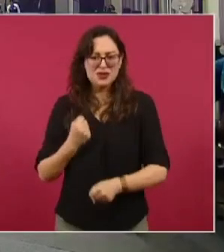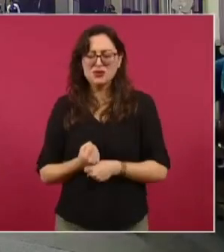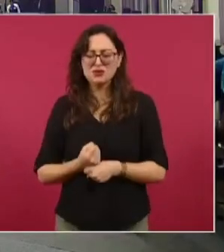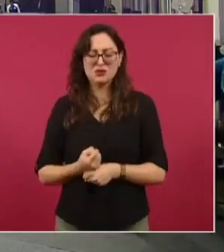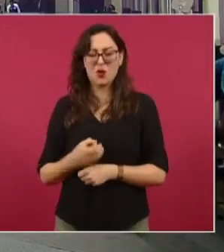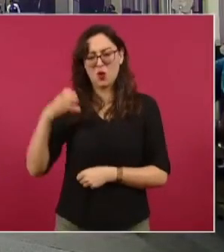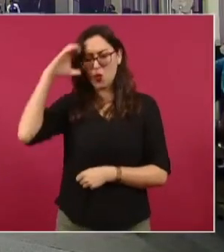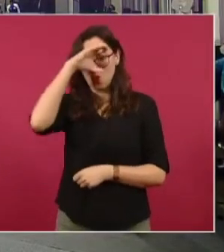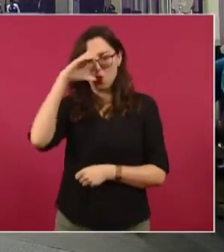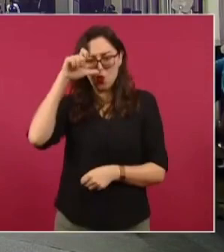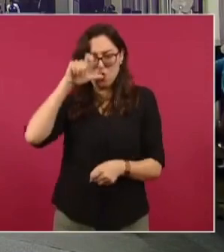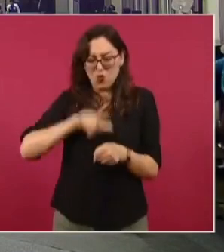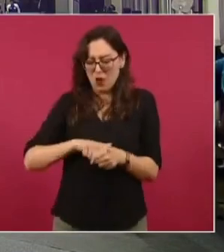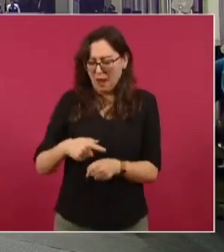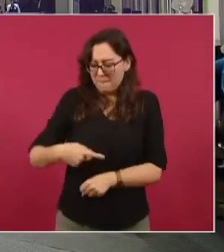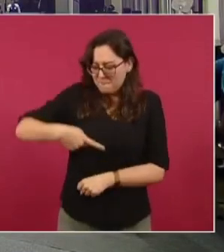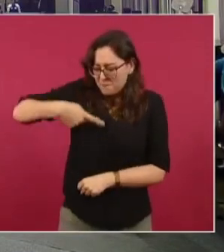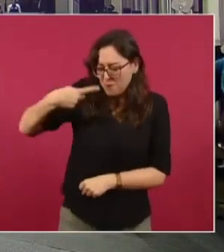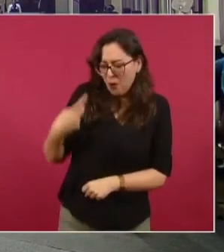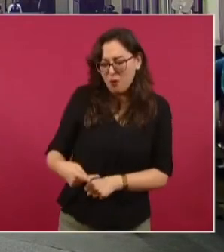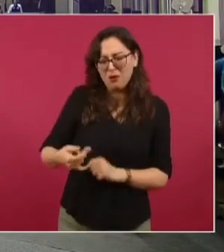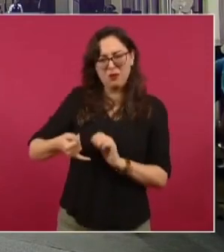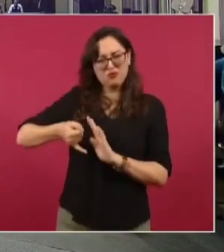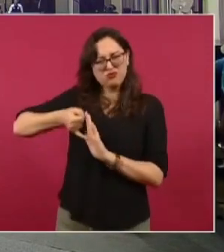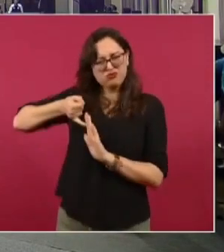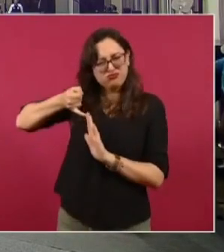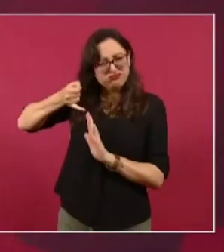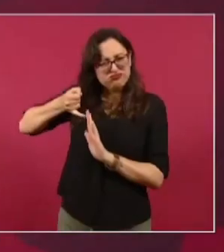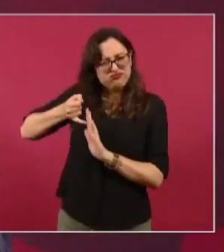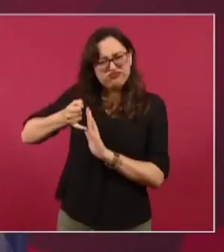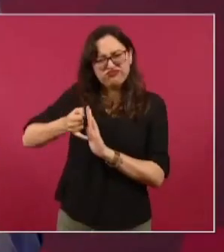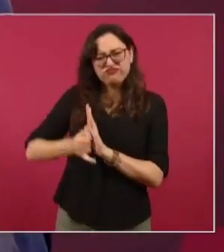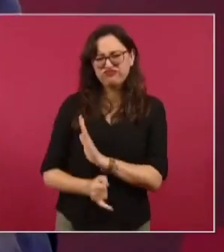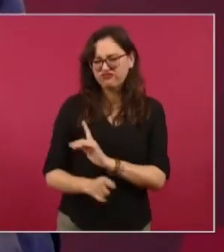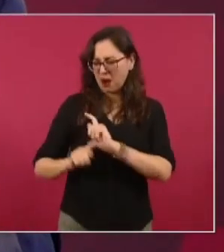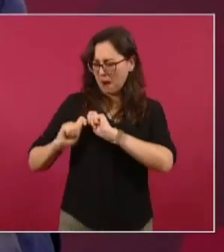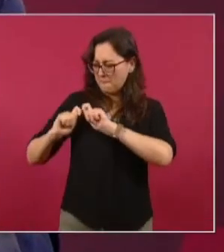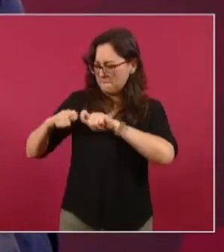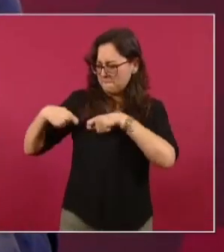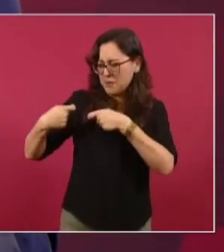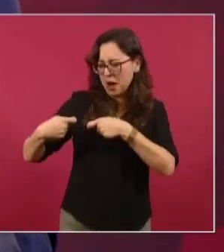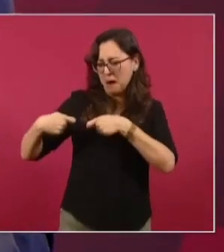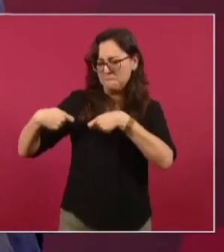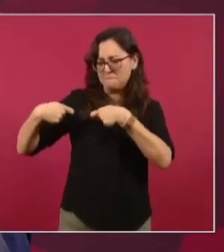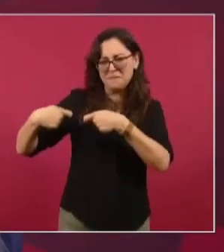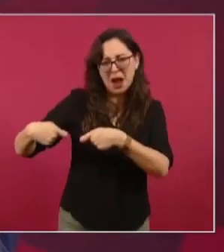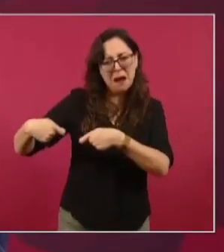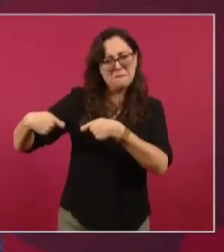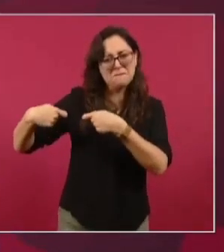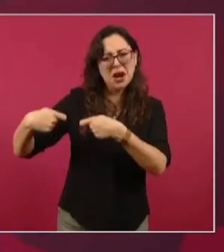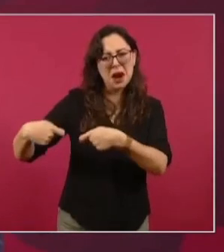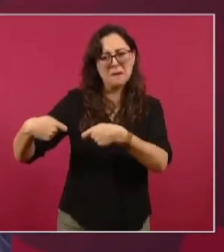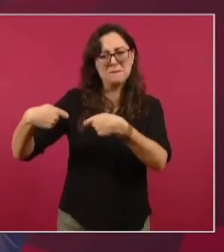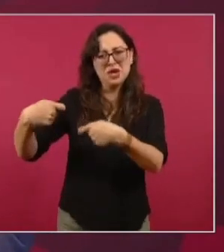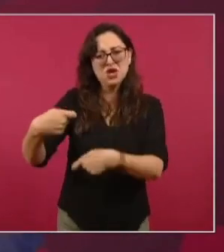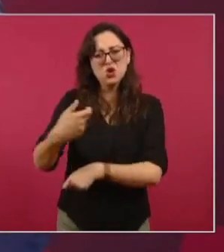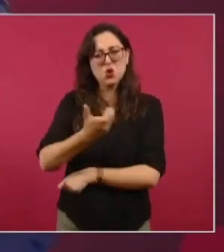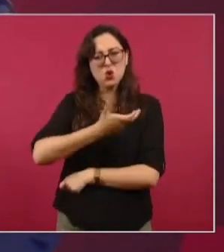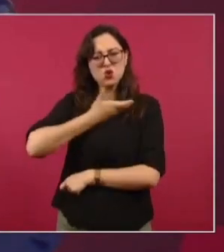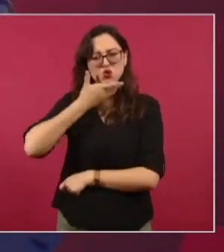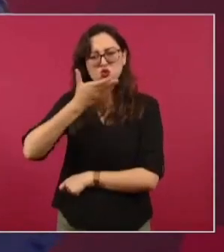nosotros heredamos costumbres tradiciones de grandes